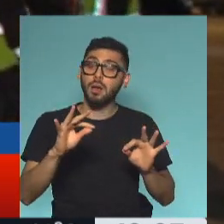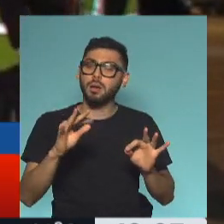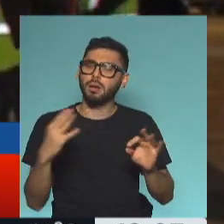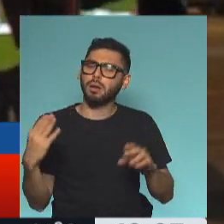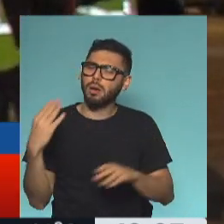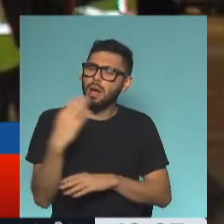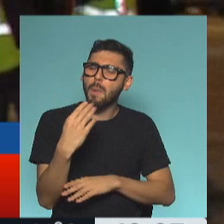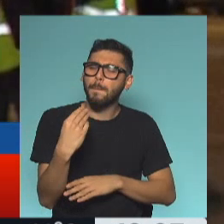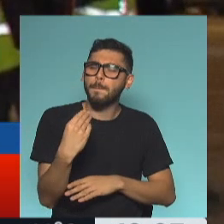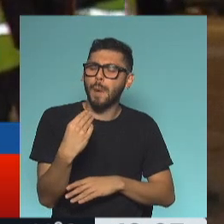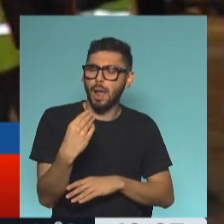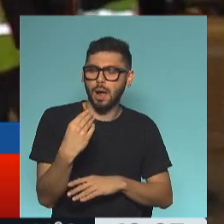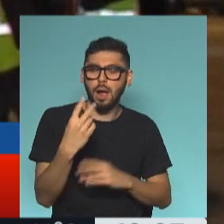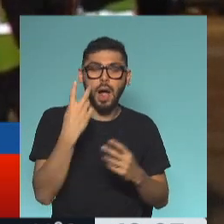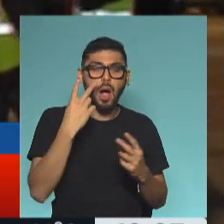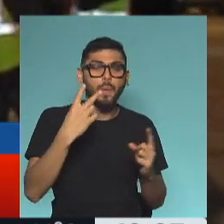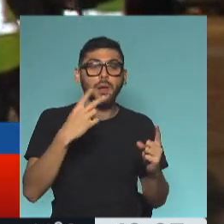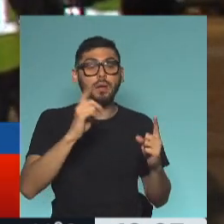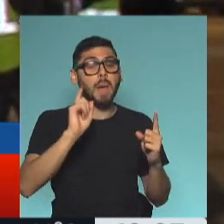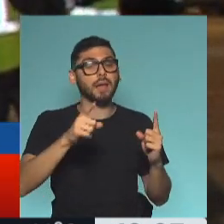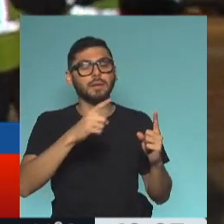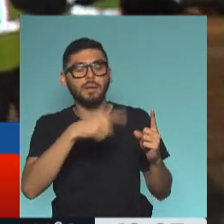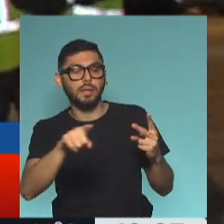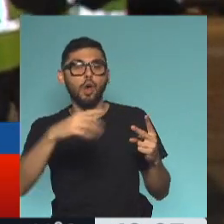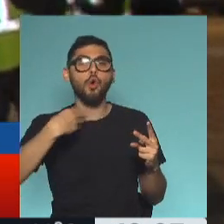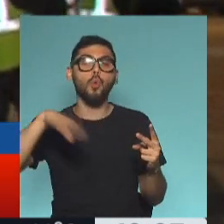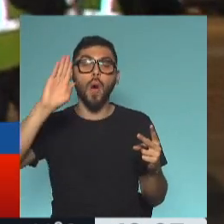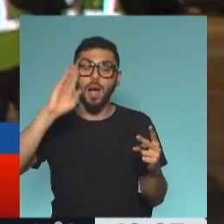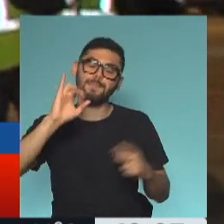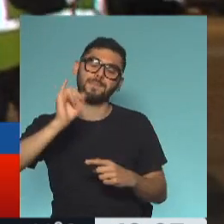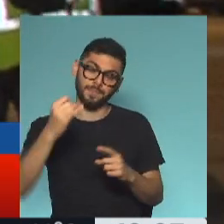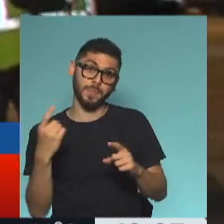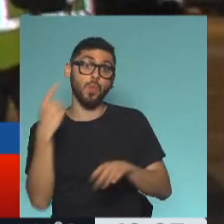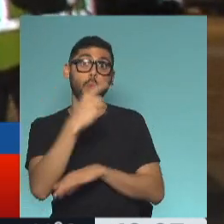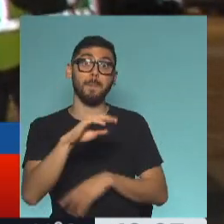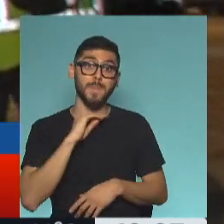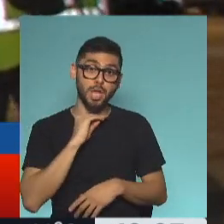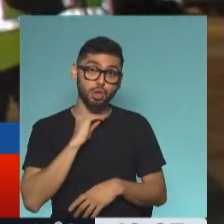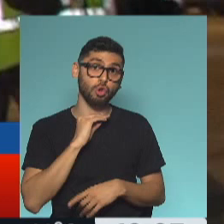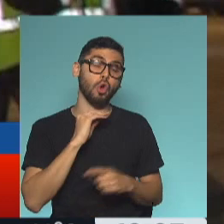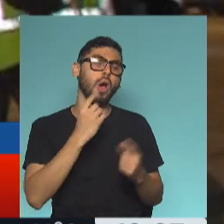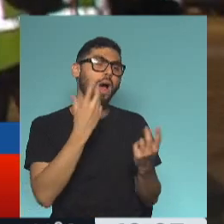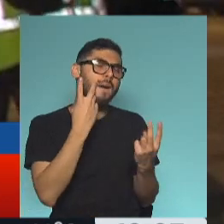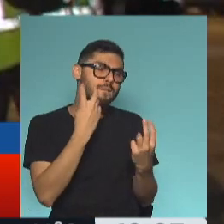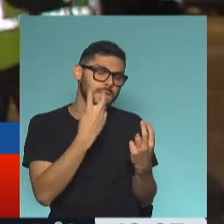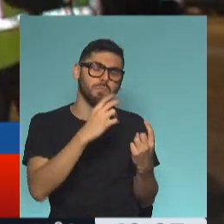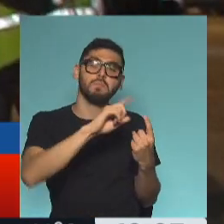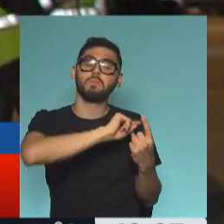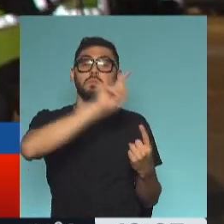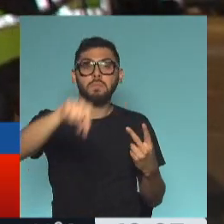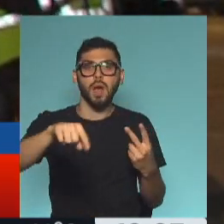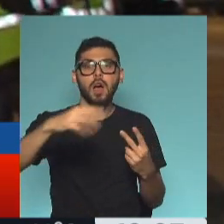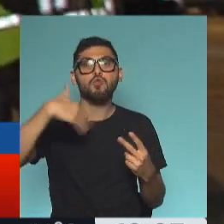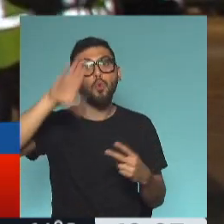están las vacunas que desarrolla Cuba? Exactamente. Después de la Ciudad de México, el próximo destino es la ciudad de La Habana. Ahí no solo hacer